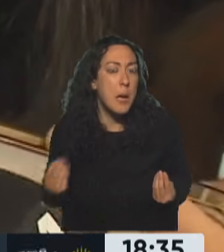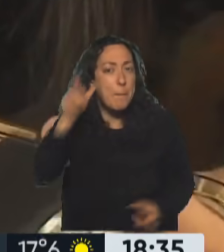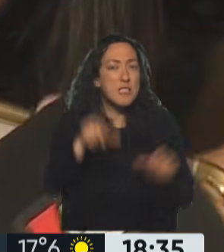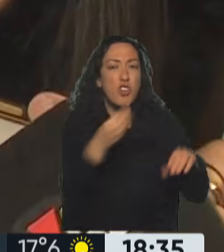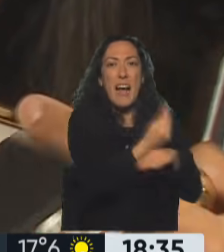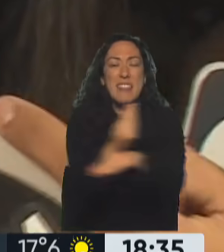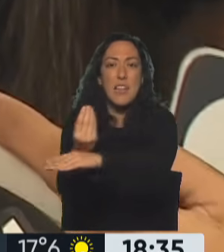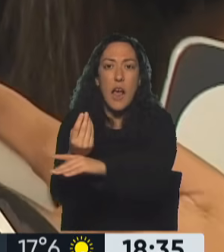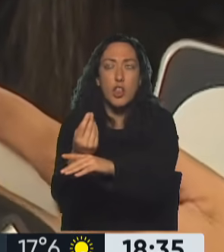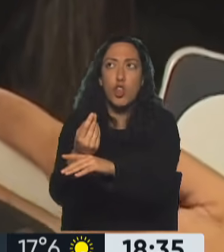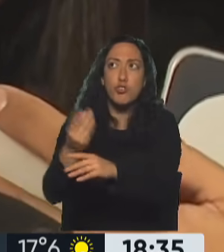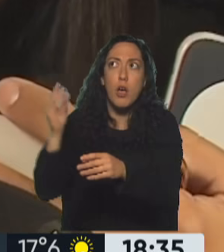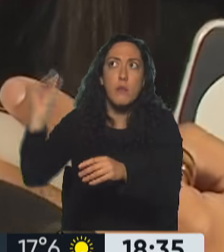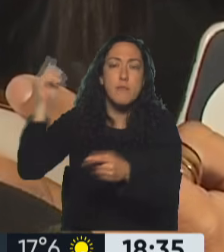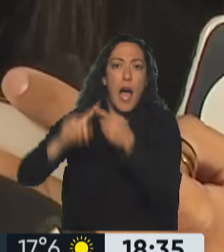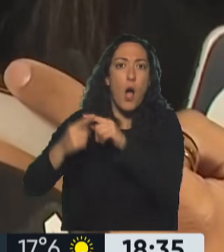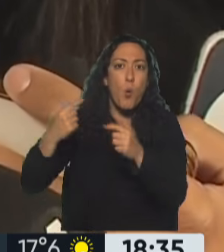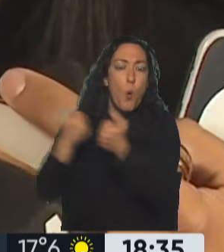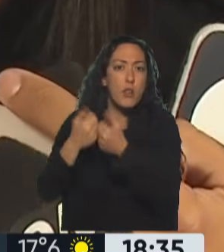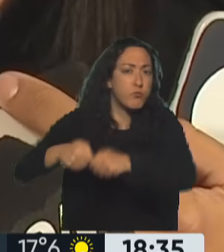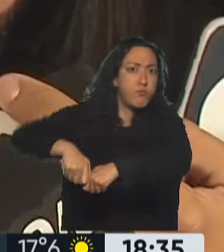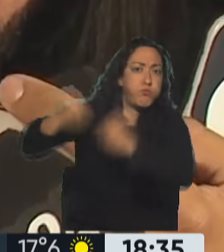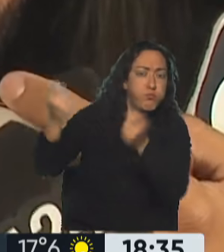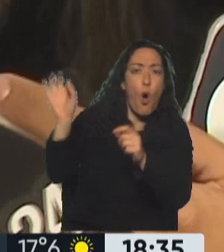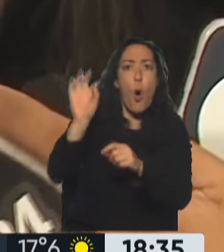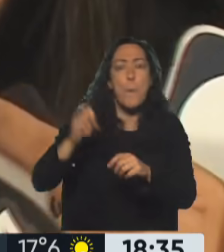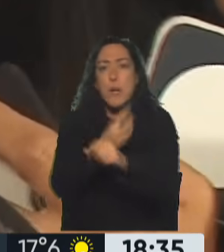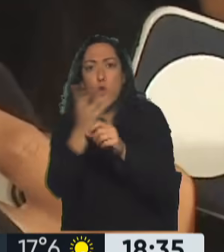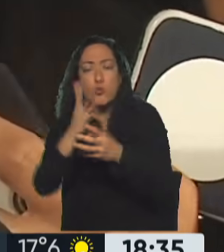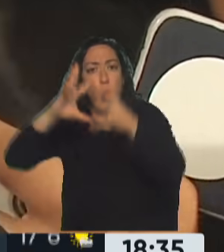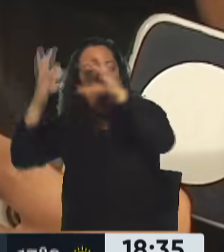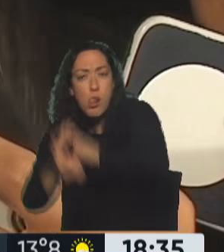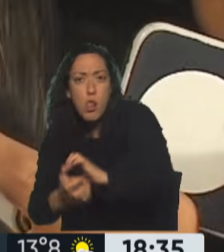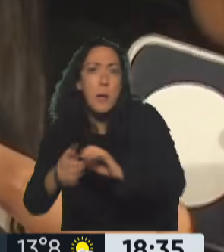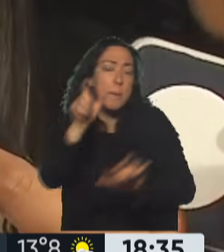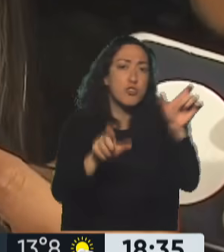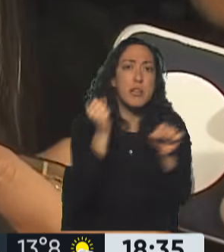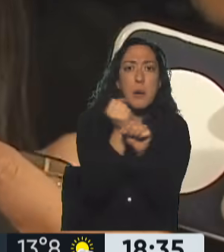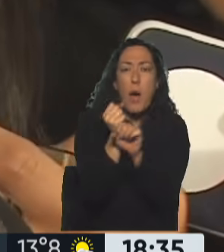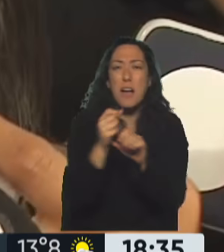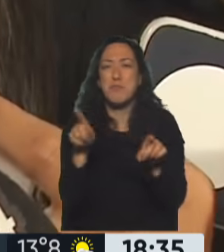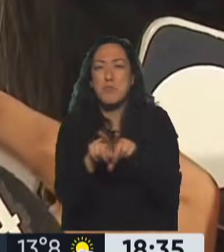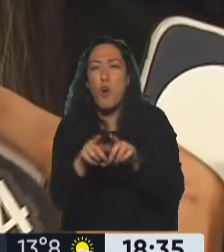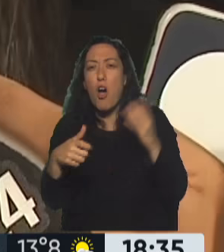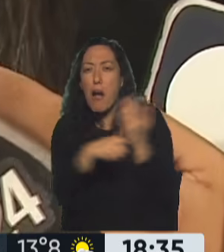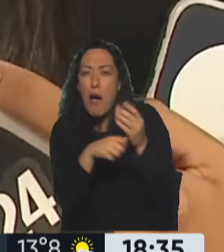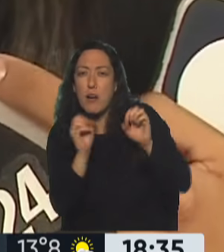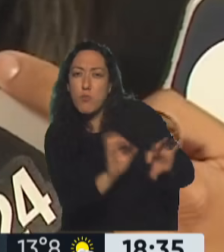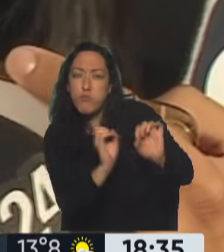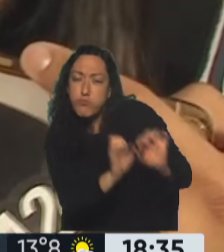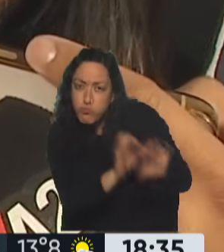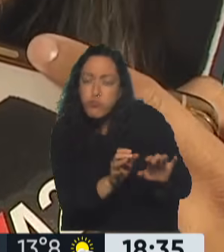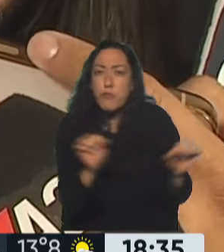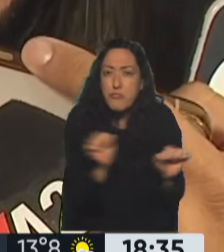planteen la ruptura con Brasil y del Mercosur? Yo le pregunto a los trabajadores de los frigoríficos, que venden toneladas